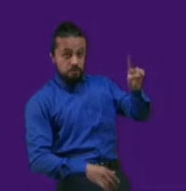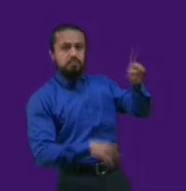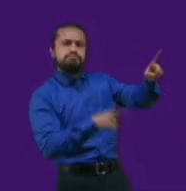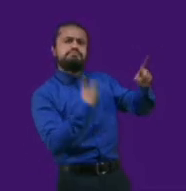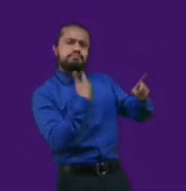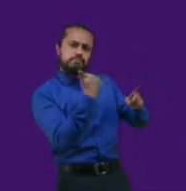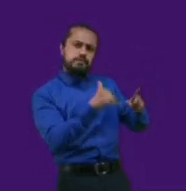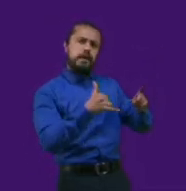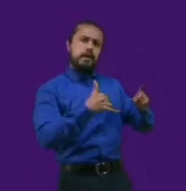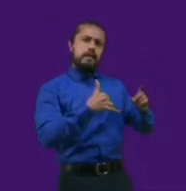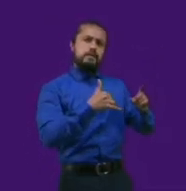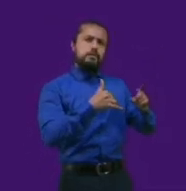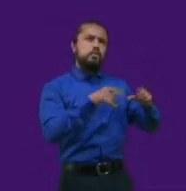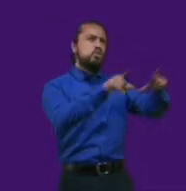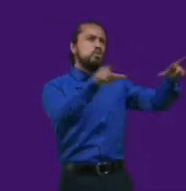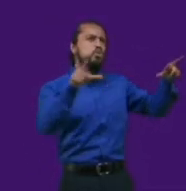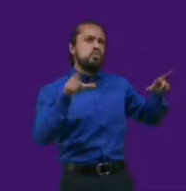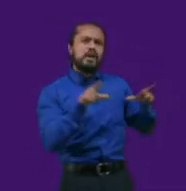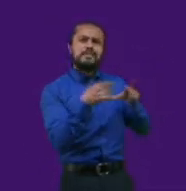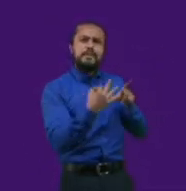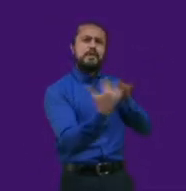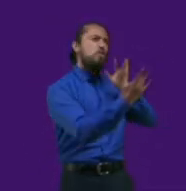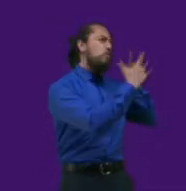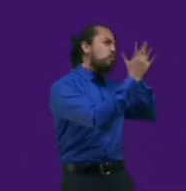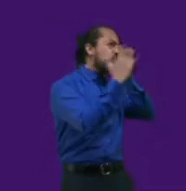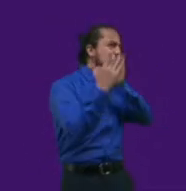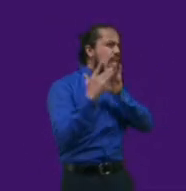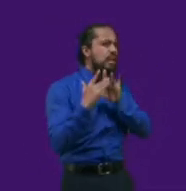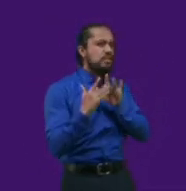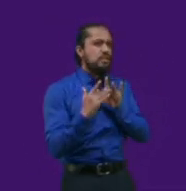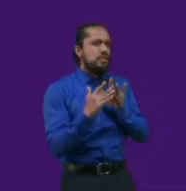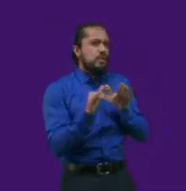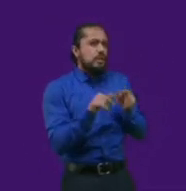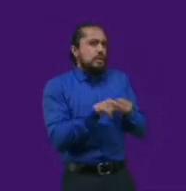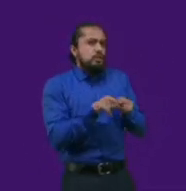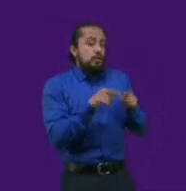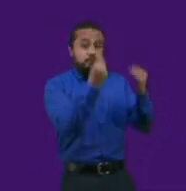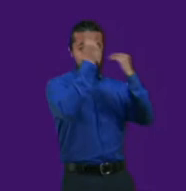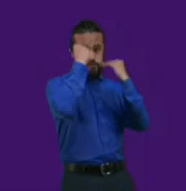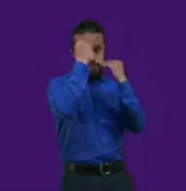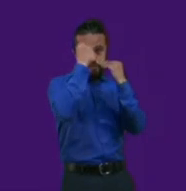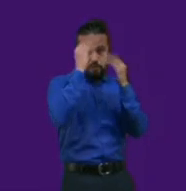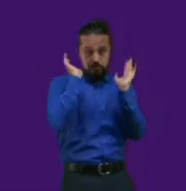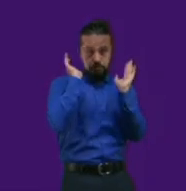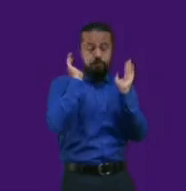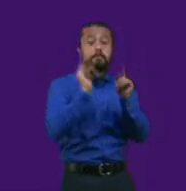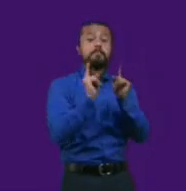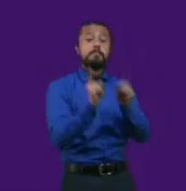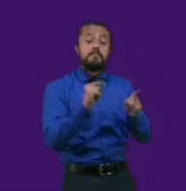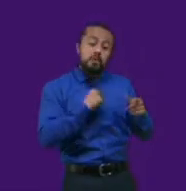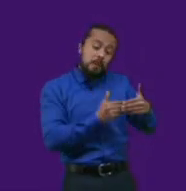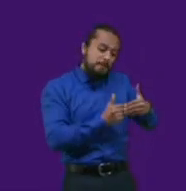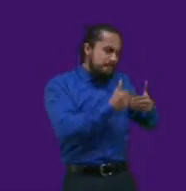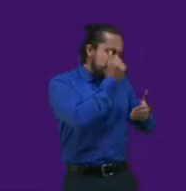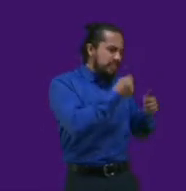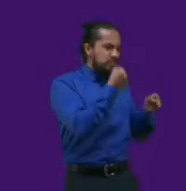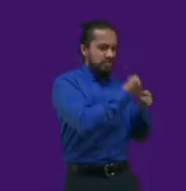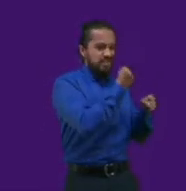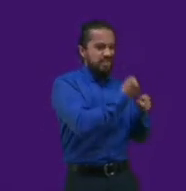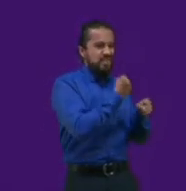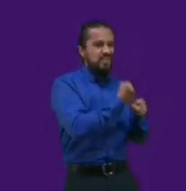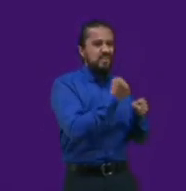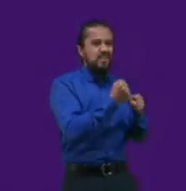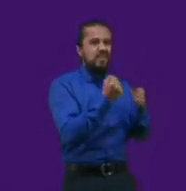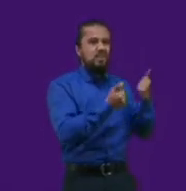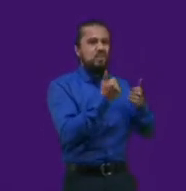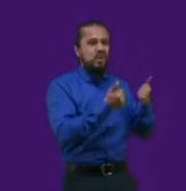tenía Silicon Valley. Eso desde el punto de vista de formación. Sin embargo, yo empecé trabajando en un